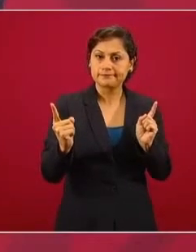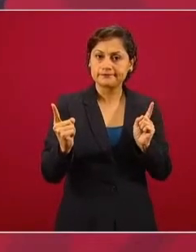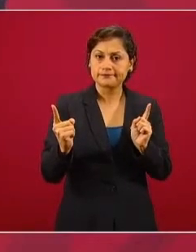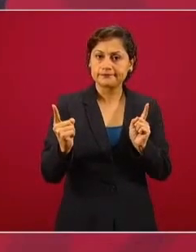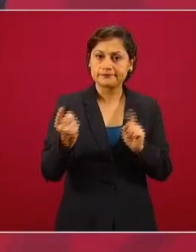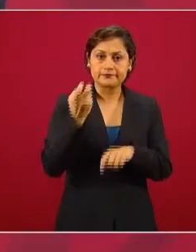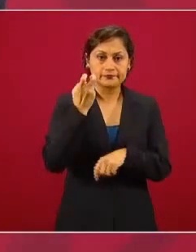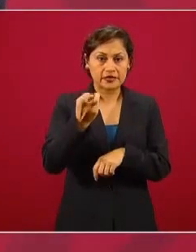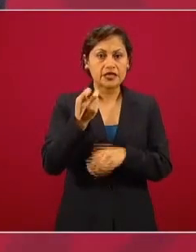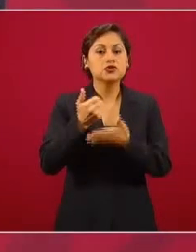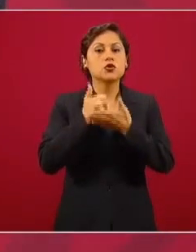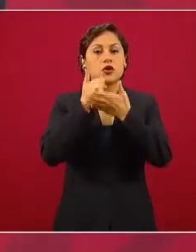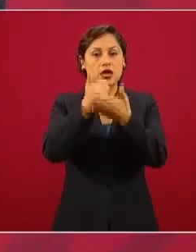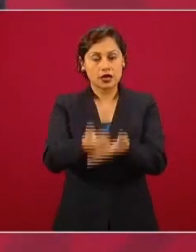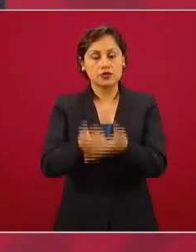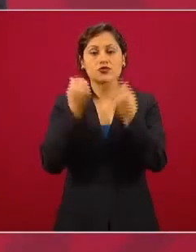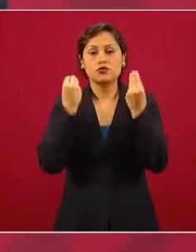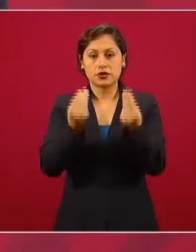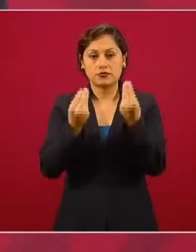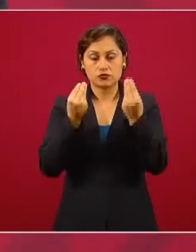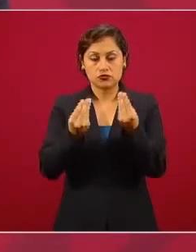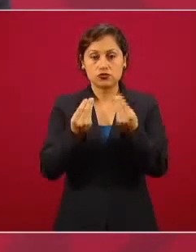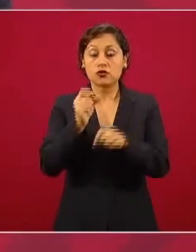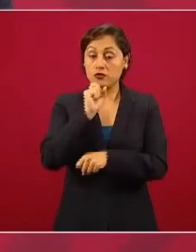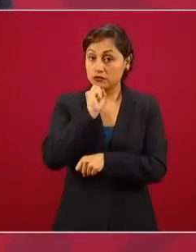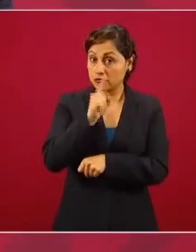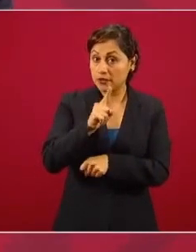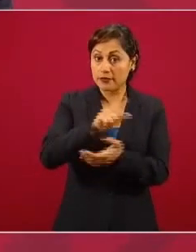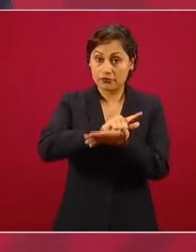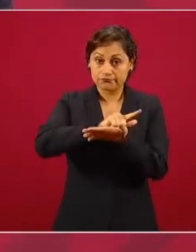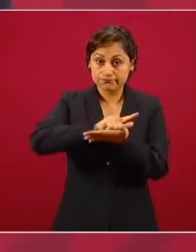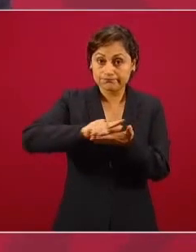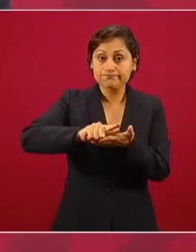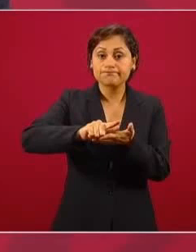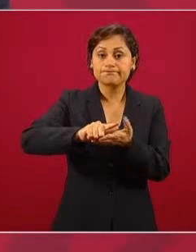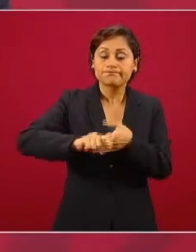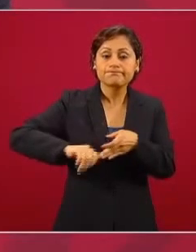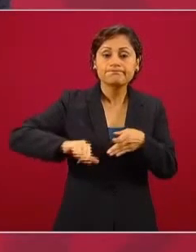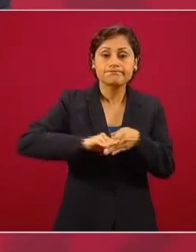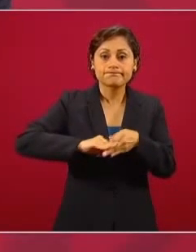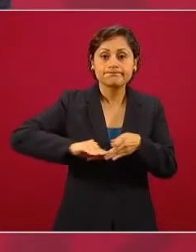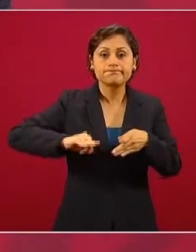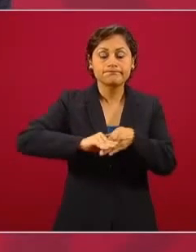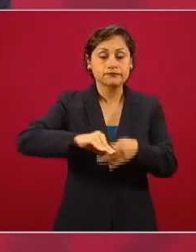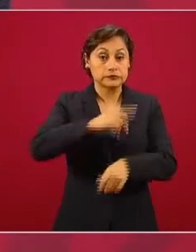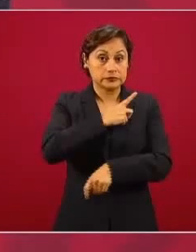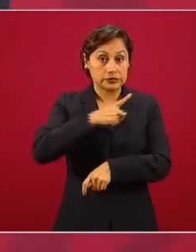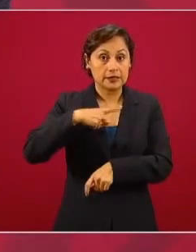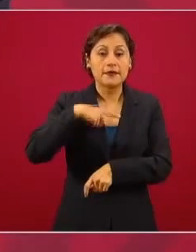efectivo, la higiene y la sana distancia.